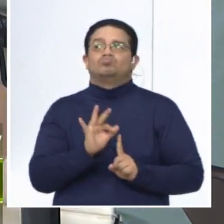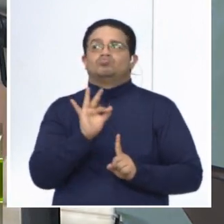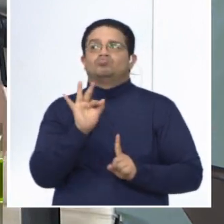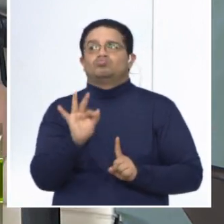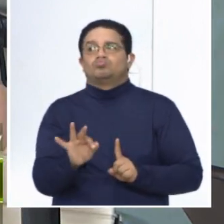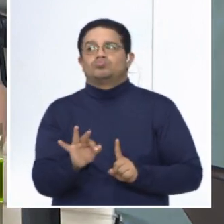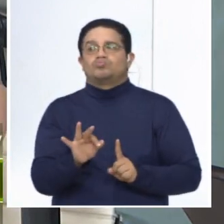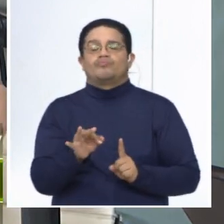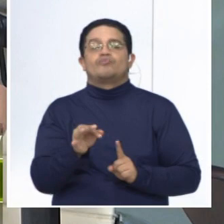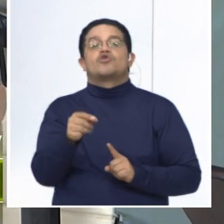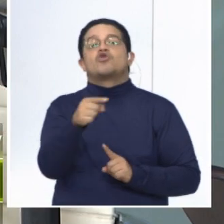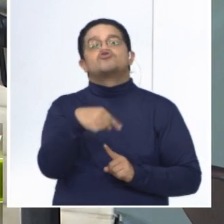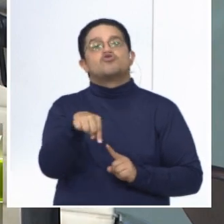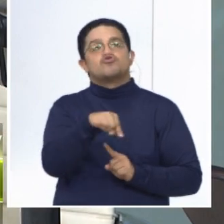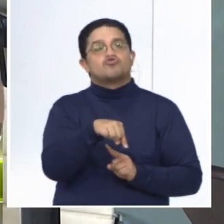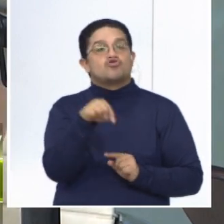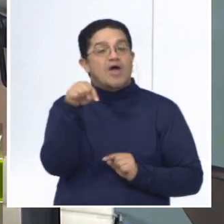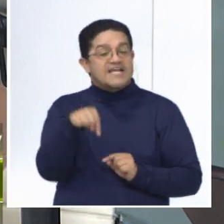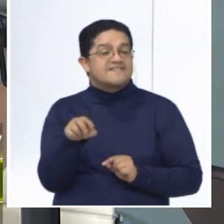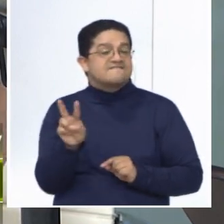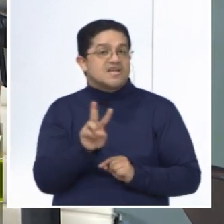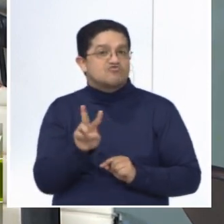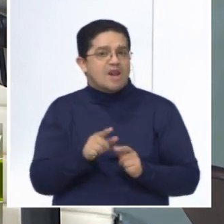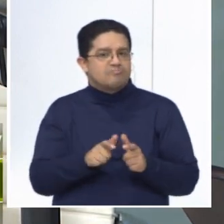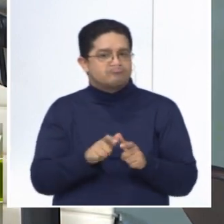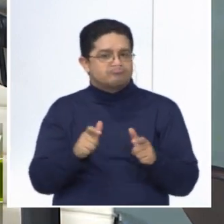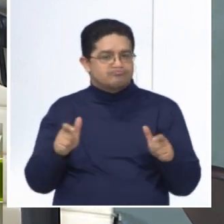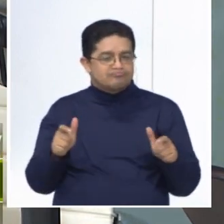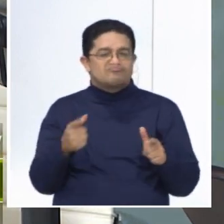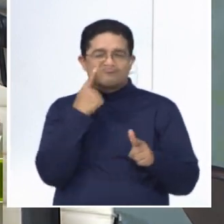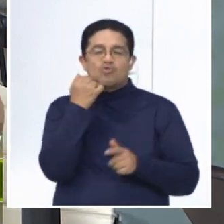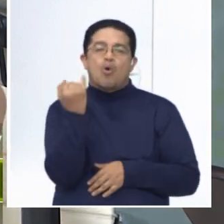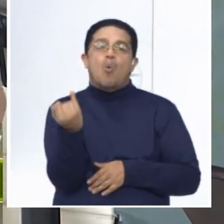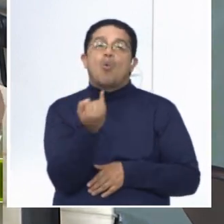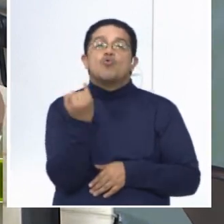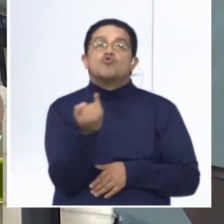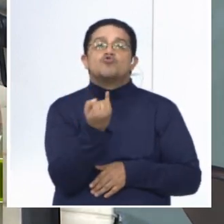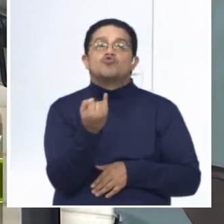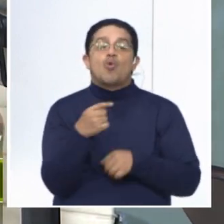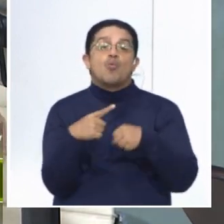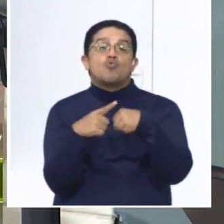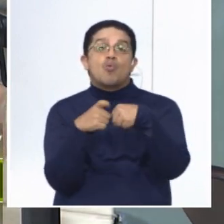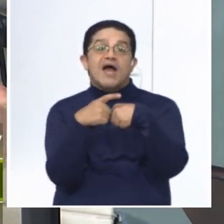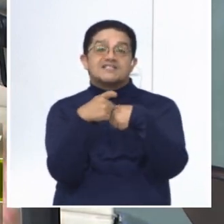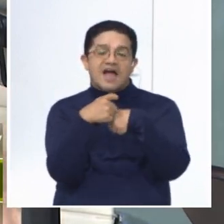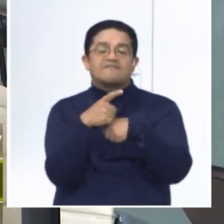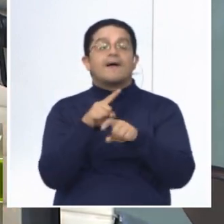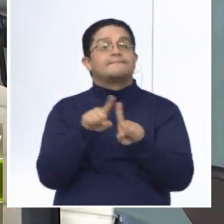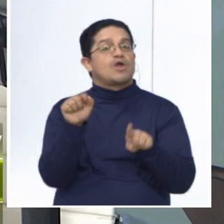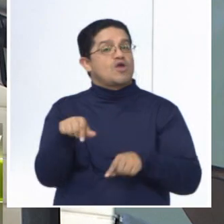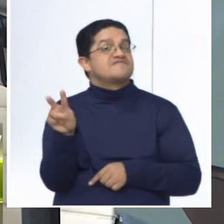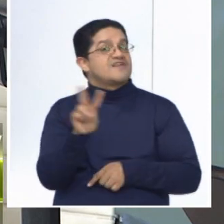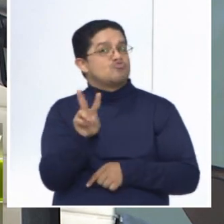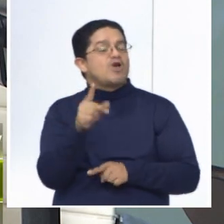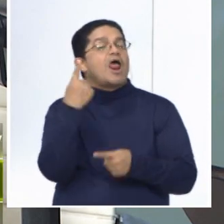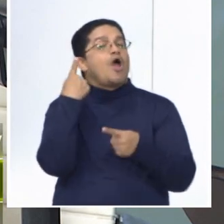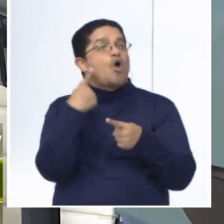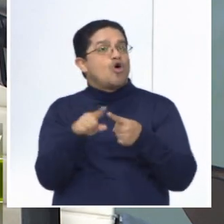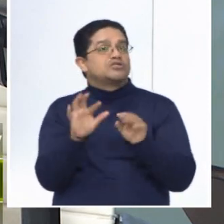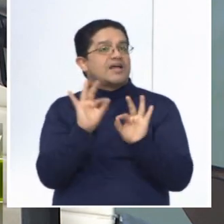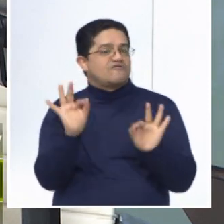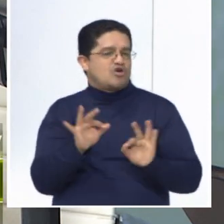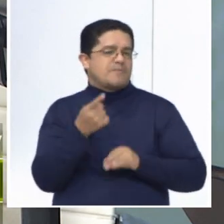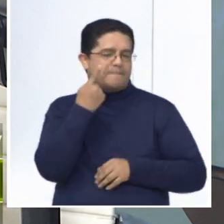que nosotros tuvimos un brote importantísimo. Con jugo de guayaba. Con un jugo de guayaba, pero nosotros hemos tenido varios brotes en Venezuela. Fíjate, en donde